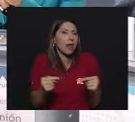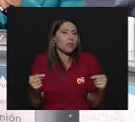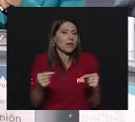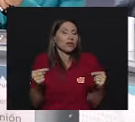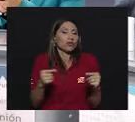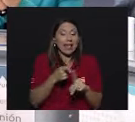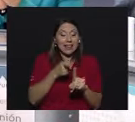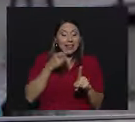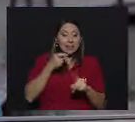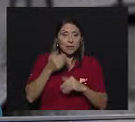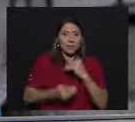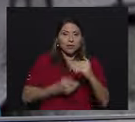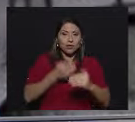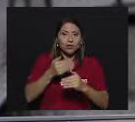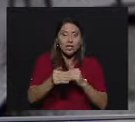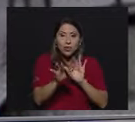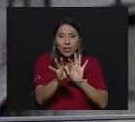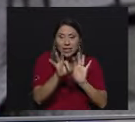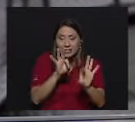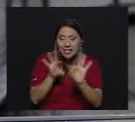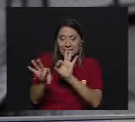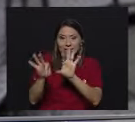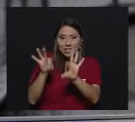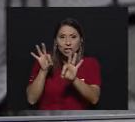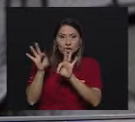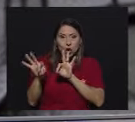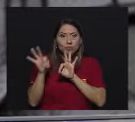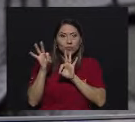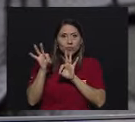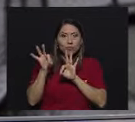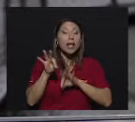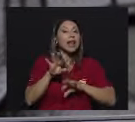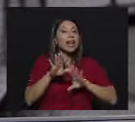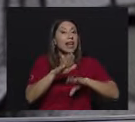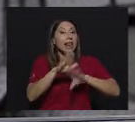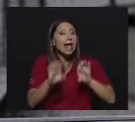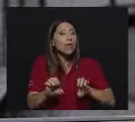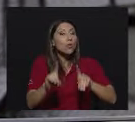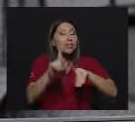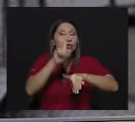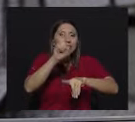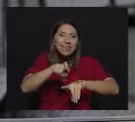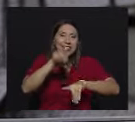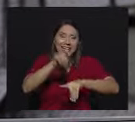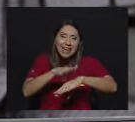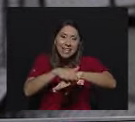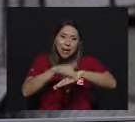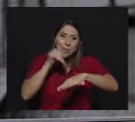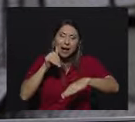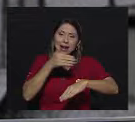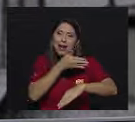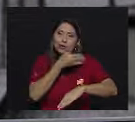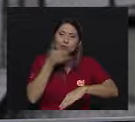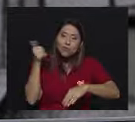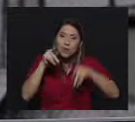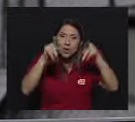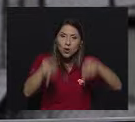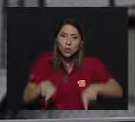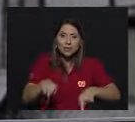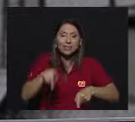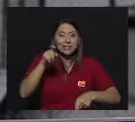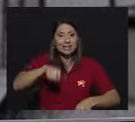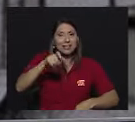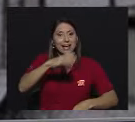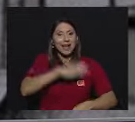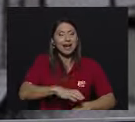selección. Realmente la educación debe llamar a los mejores. se requieren características personales